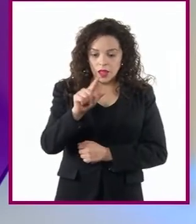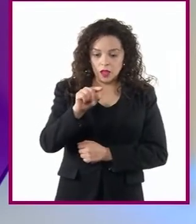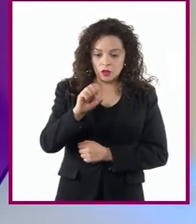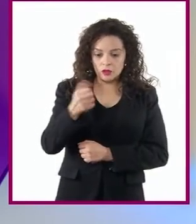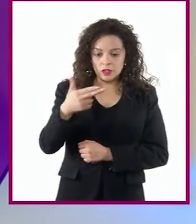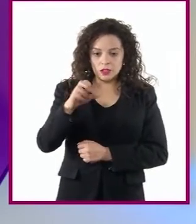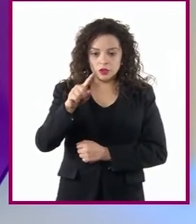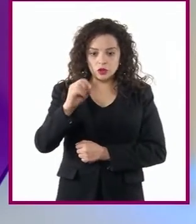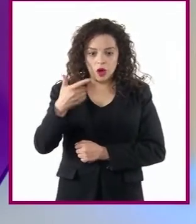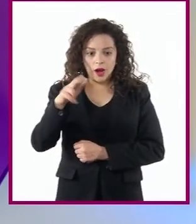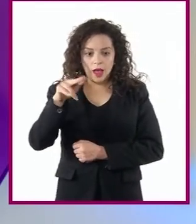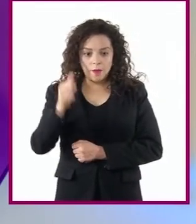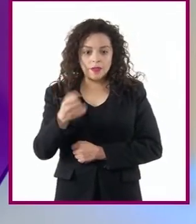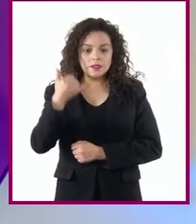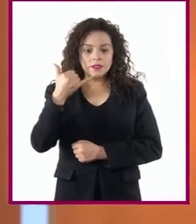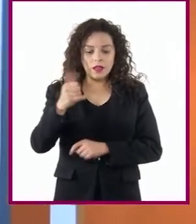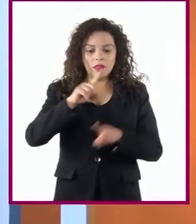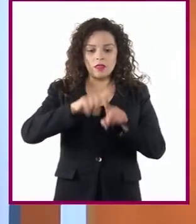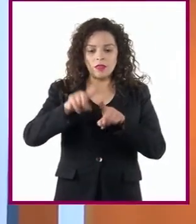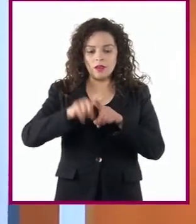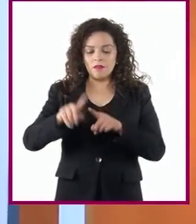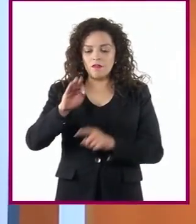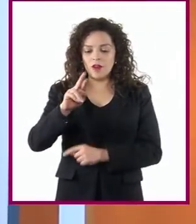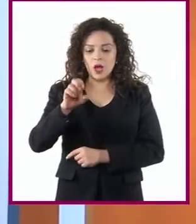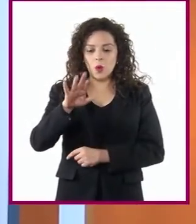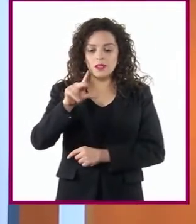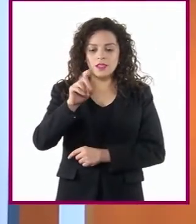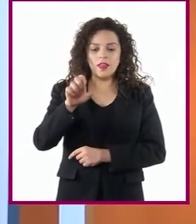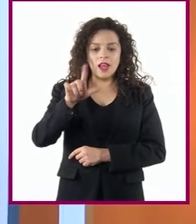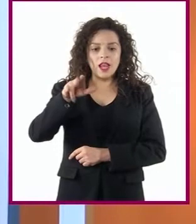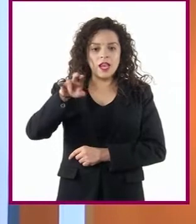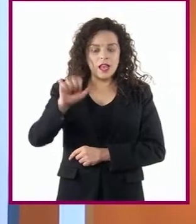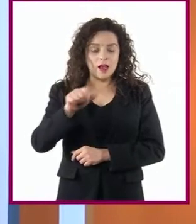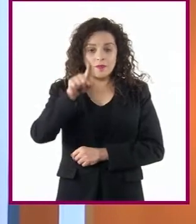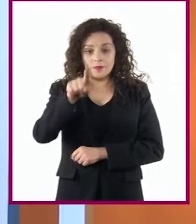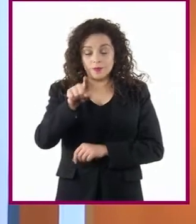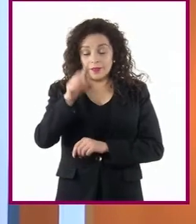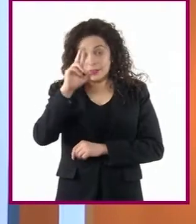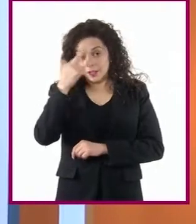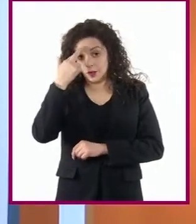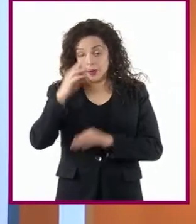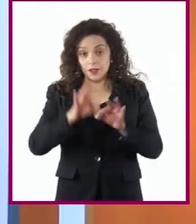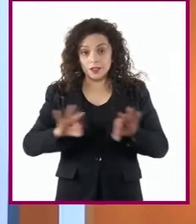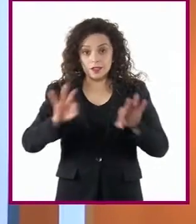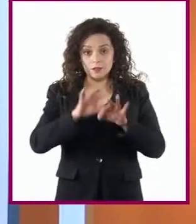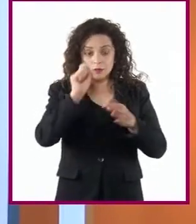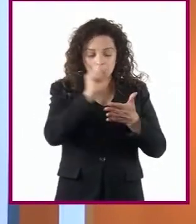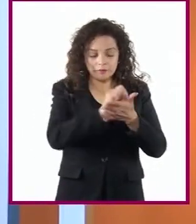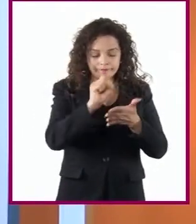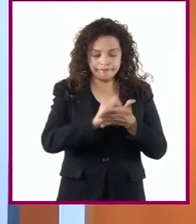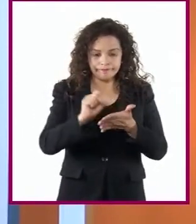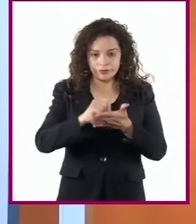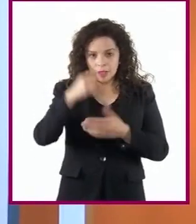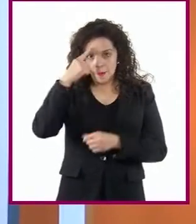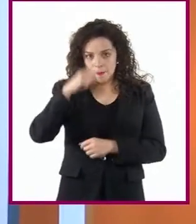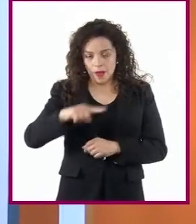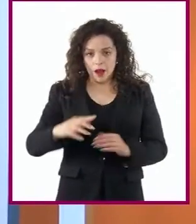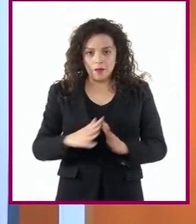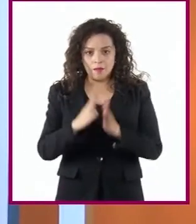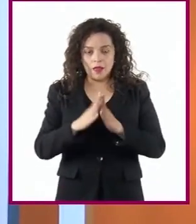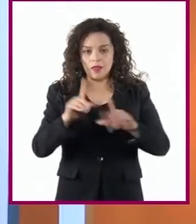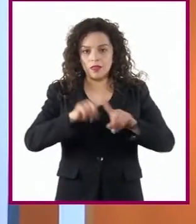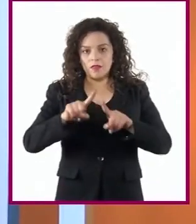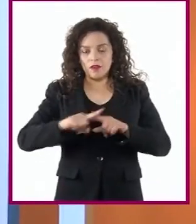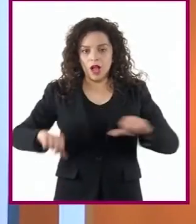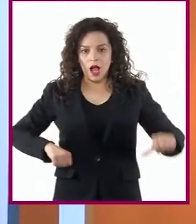y gráficas de línea. Recuerden que es importante tomar notas y participar en las actividades que les vamos a proponer